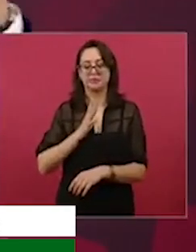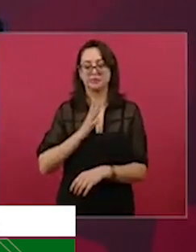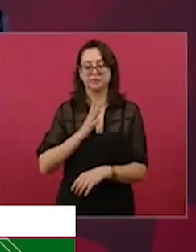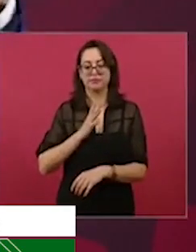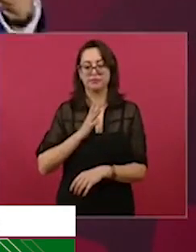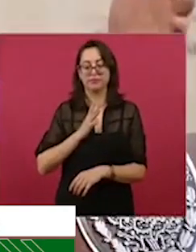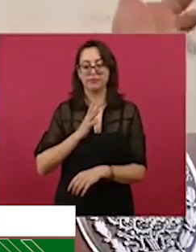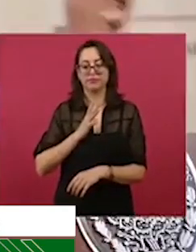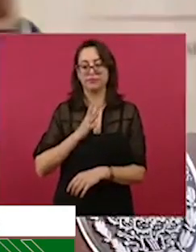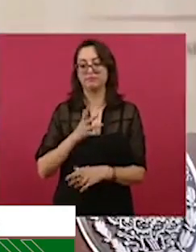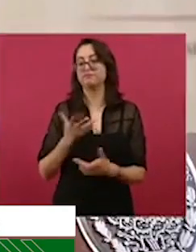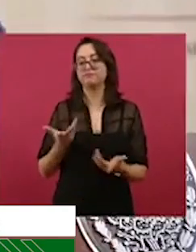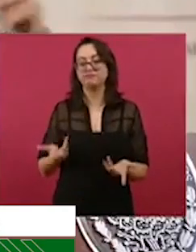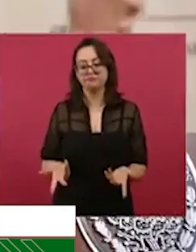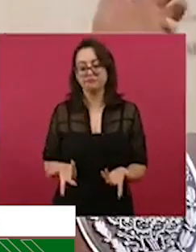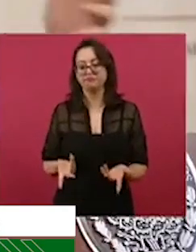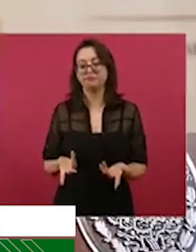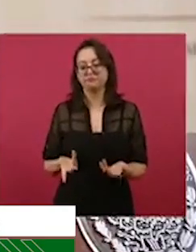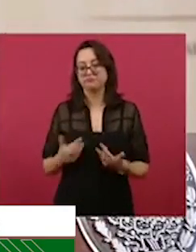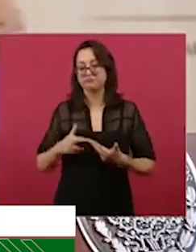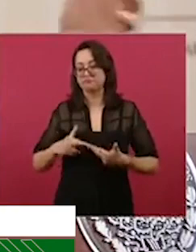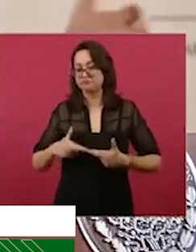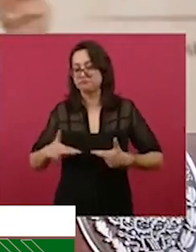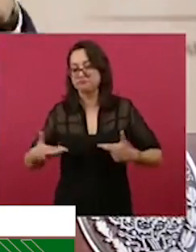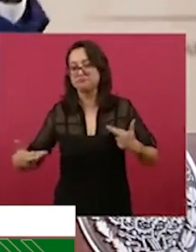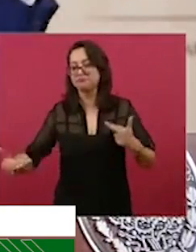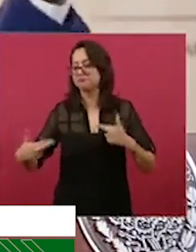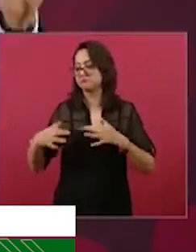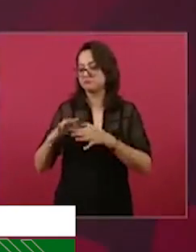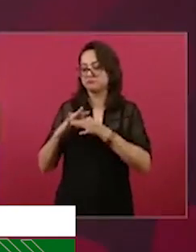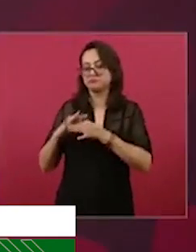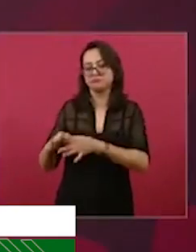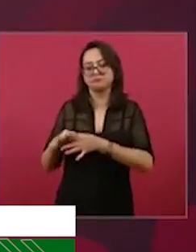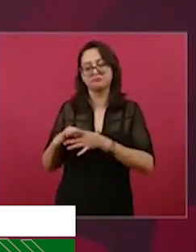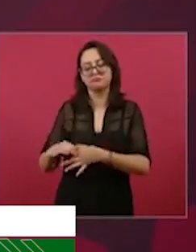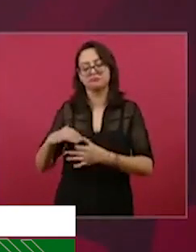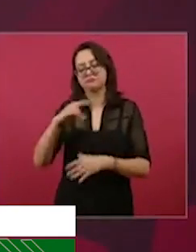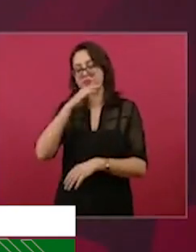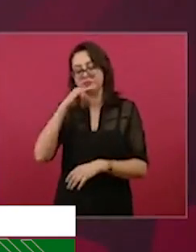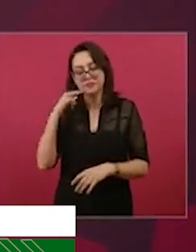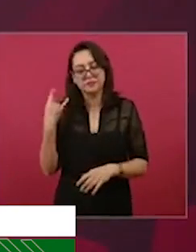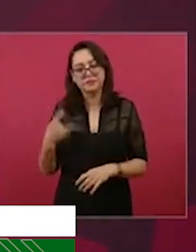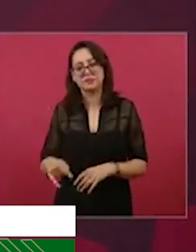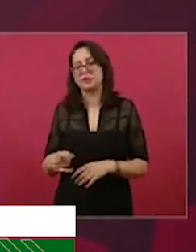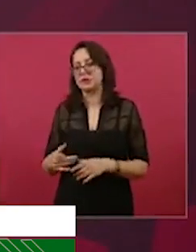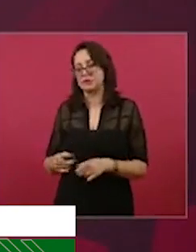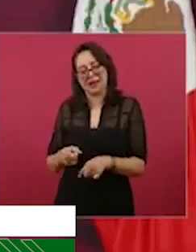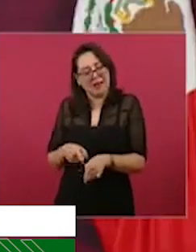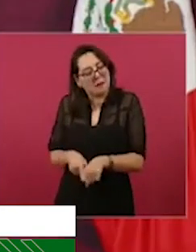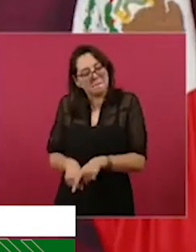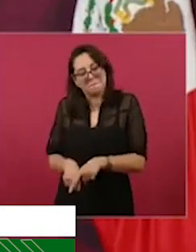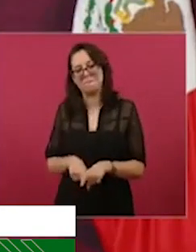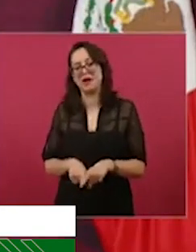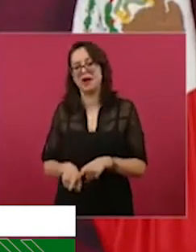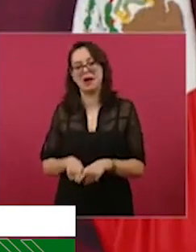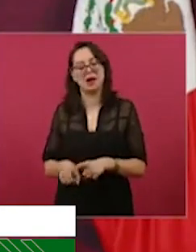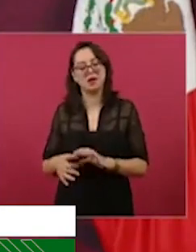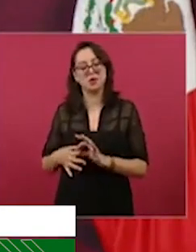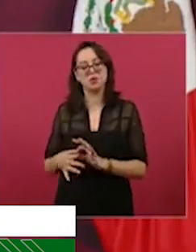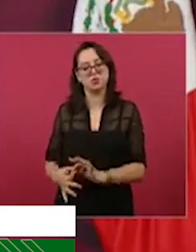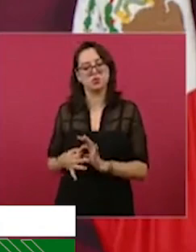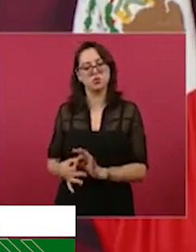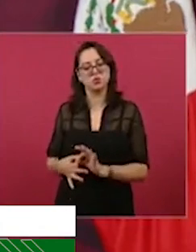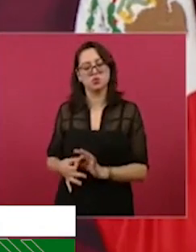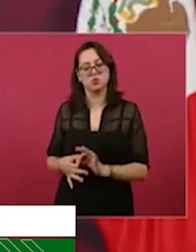López Obrador confirmó que en septiembre viajará a Chile para participar el día 11 en los actos del 50 aniversario del golpe de Estado